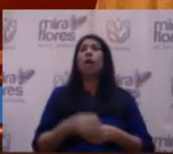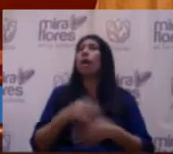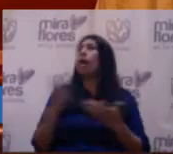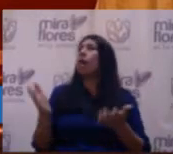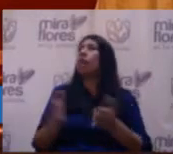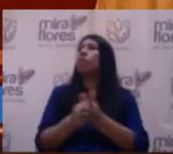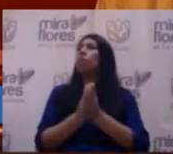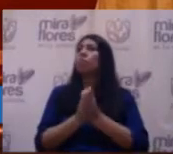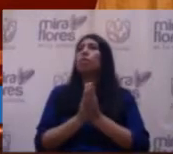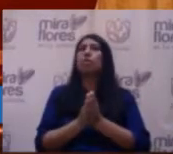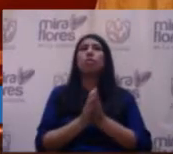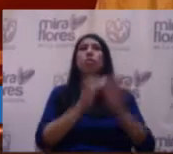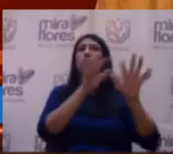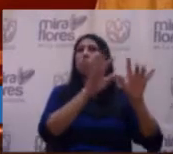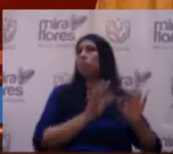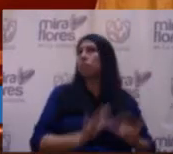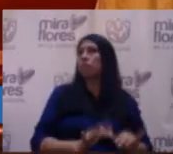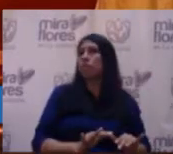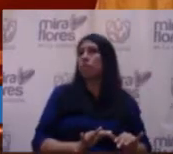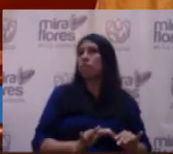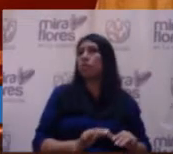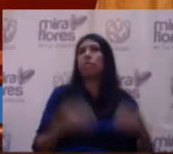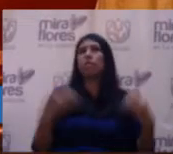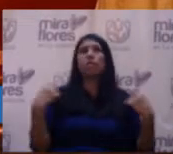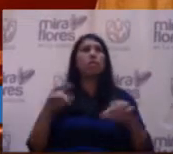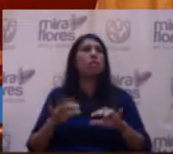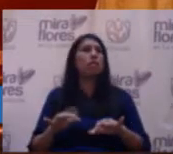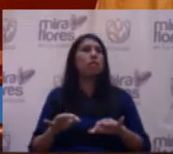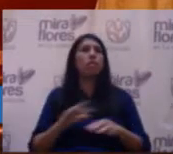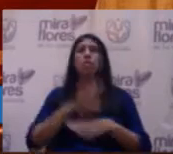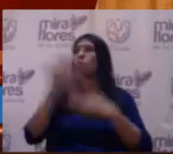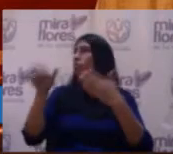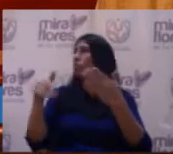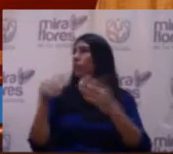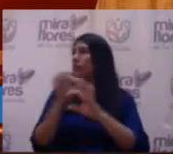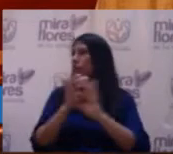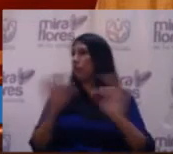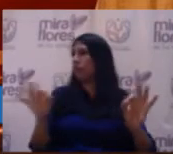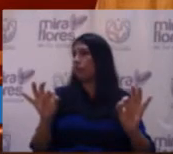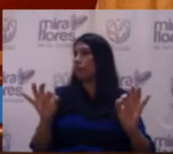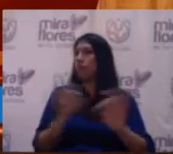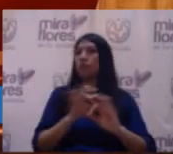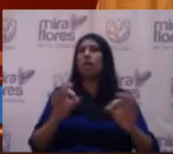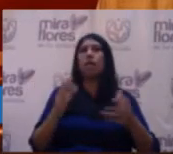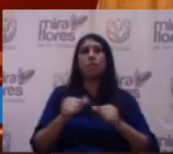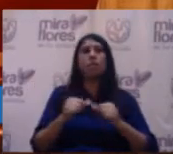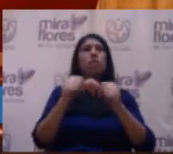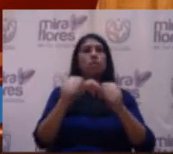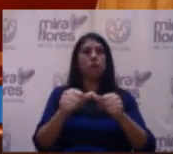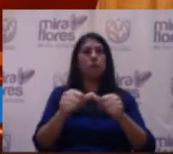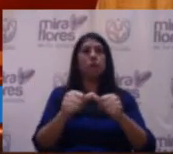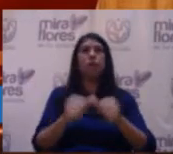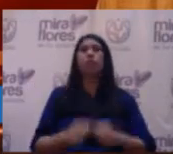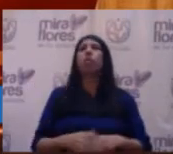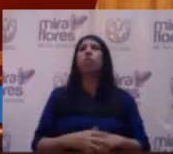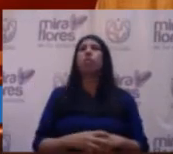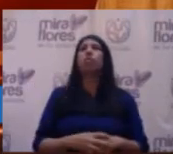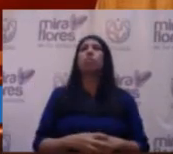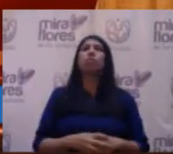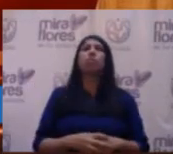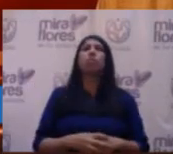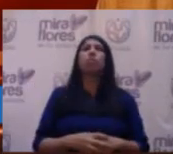pedido por escrito en Secretaría General? No, señor alcalde. No habiendo pedidos por escrito, vamos a lo que son informes. Si